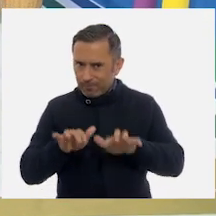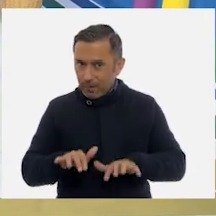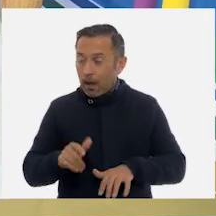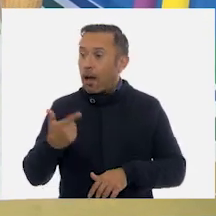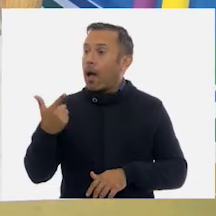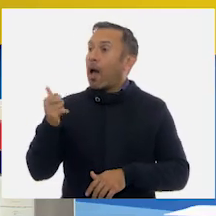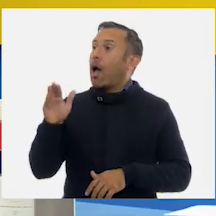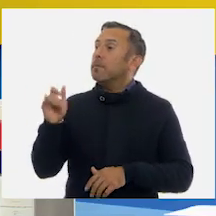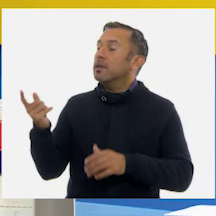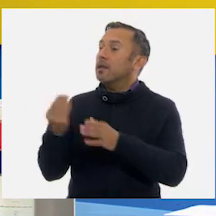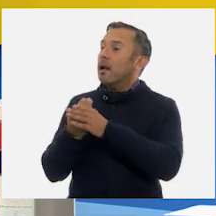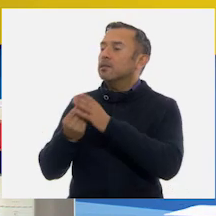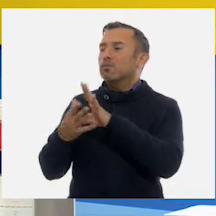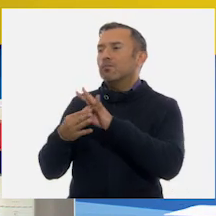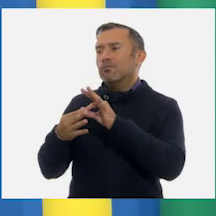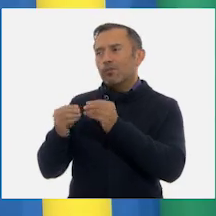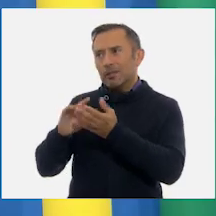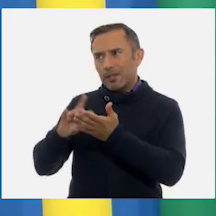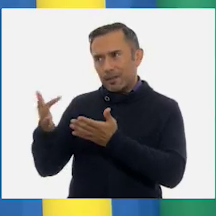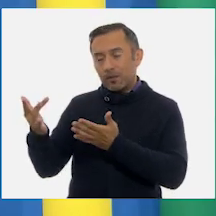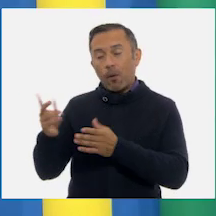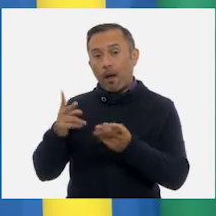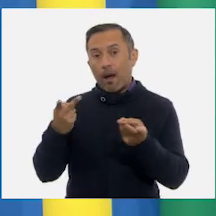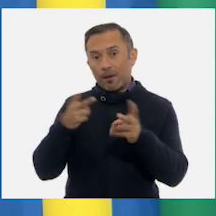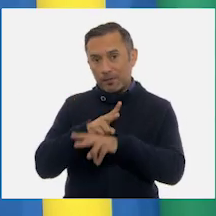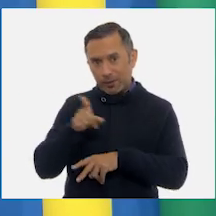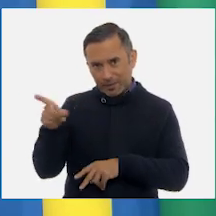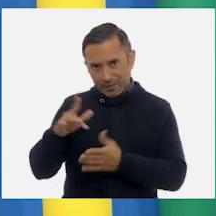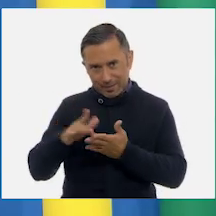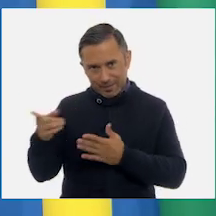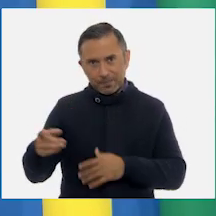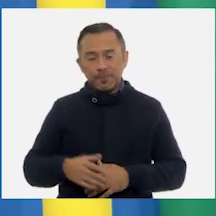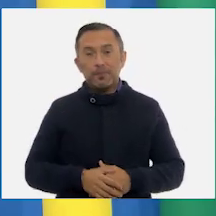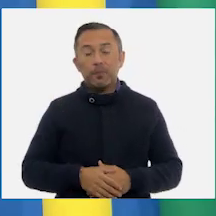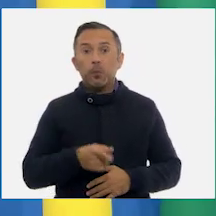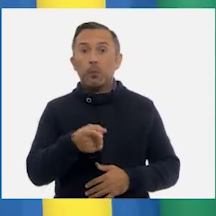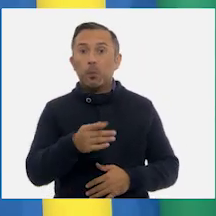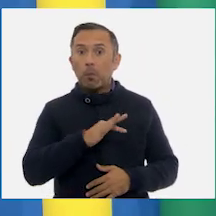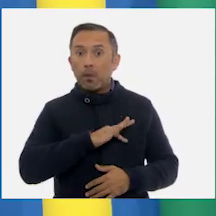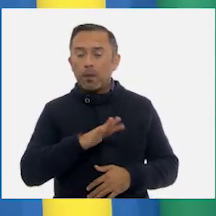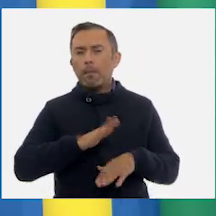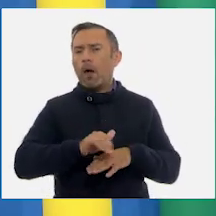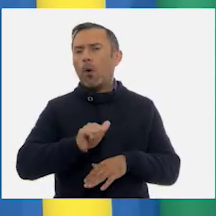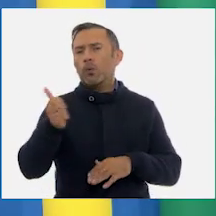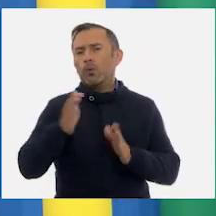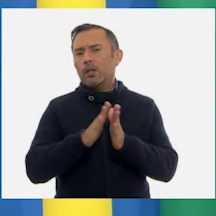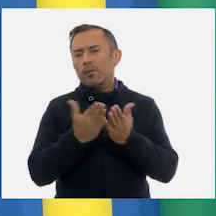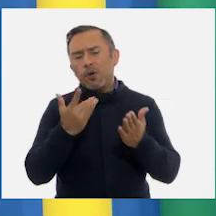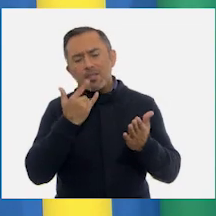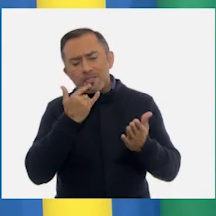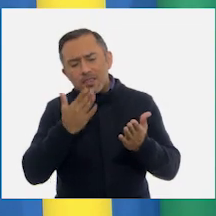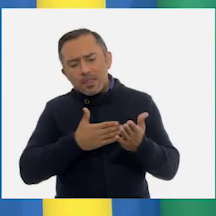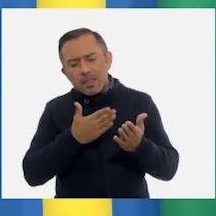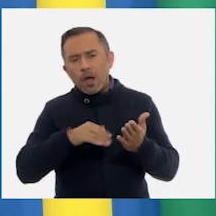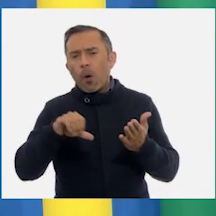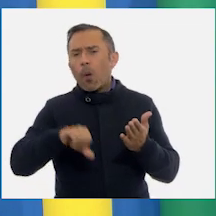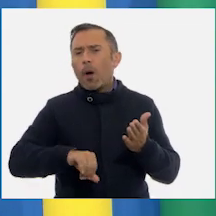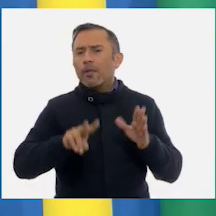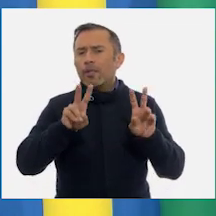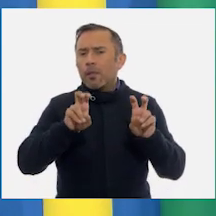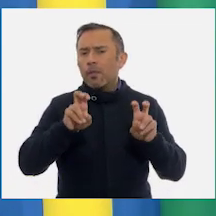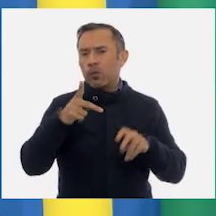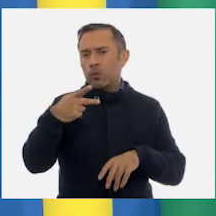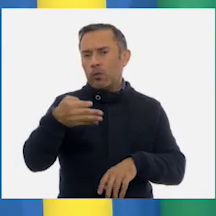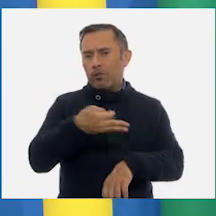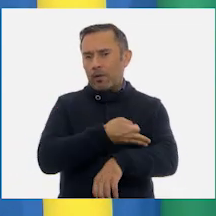sesión. Al contrario, a ti, María. Si te es posible, consulta otros libros y comenta el tema de hoy con tu familia. Si tienes la